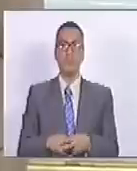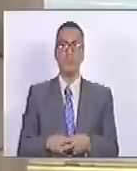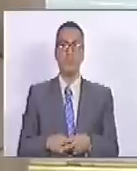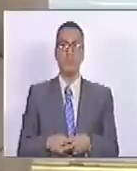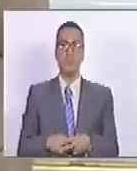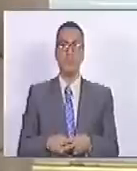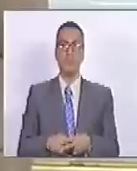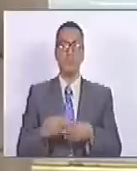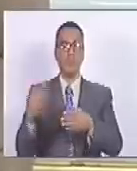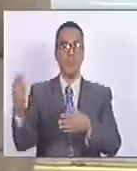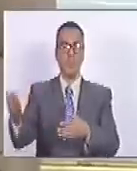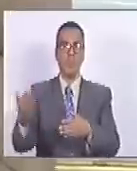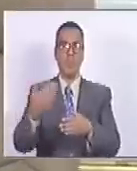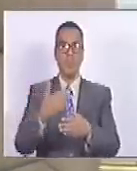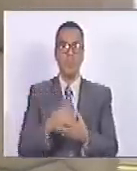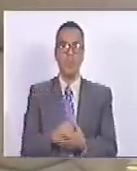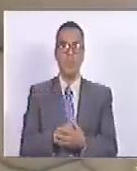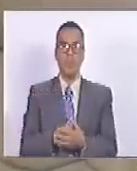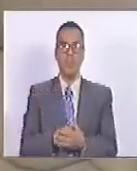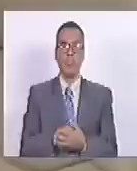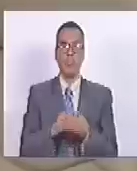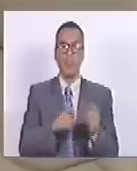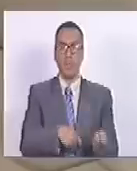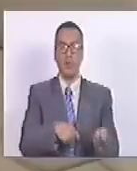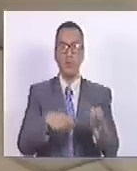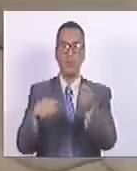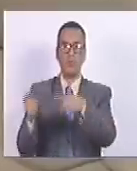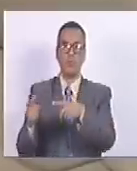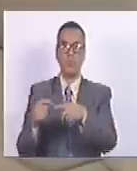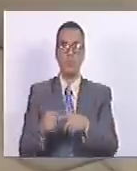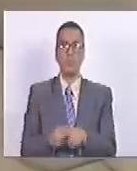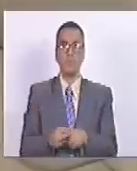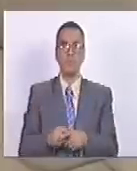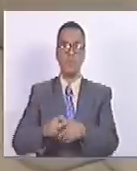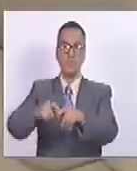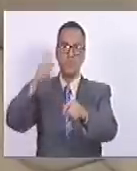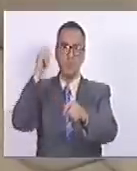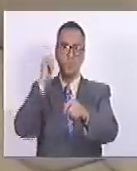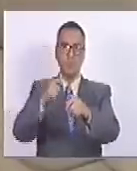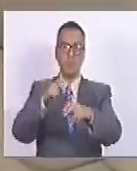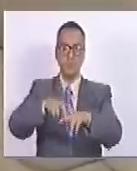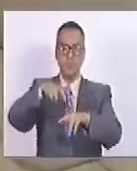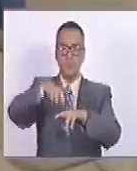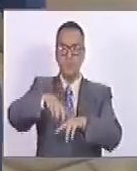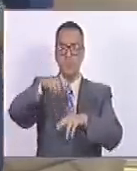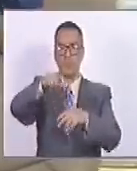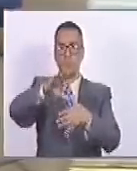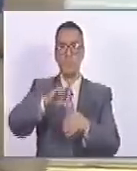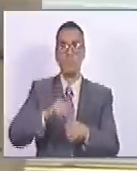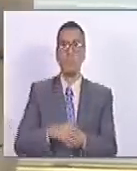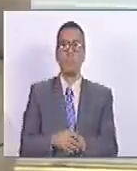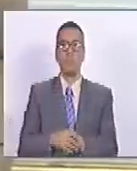y los sustrajeron para llevarlos como esclavos al continente americano.